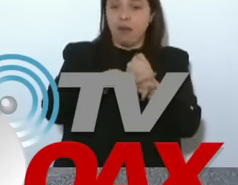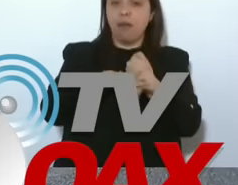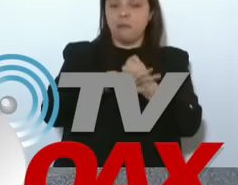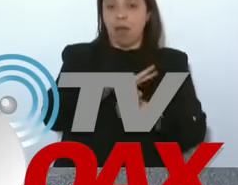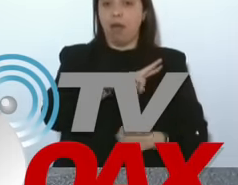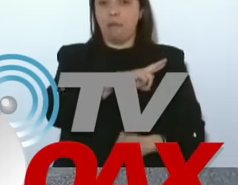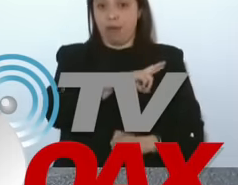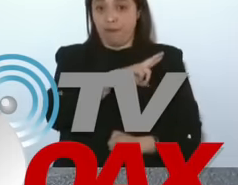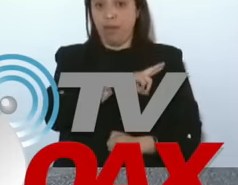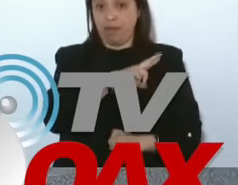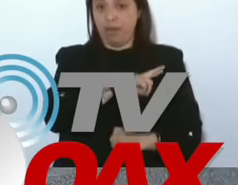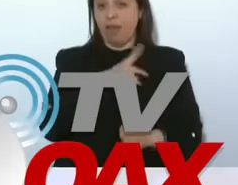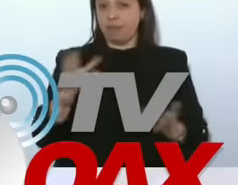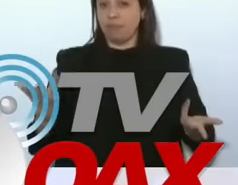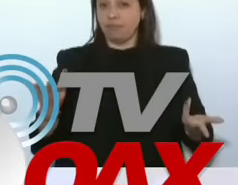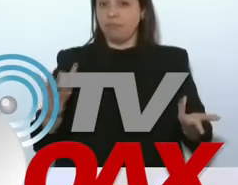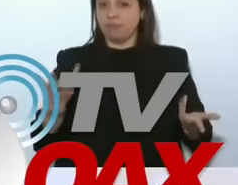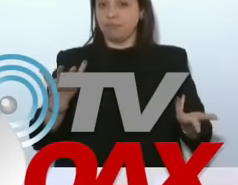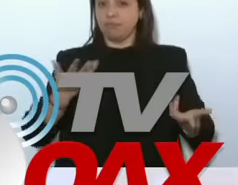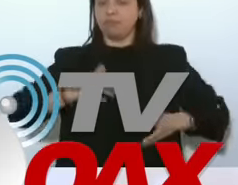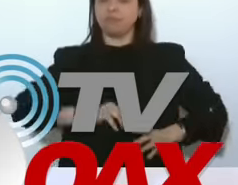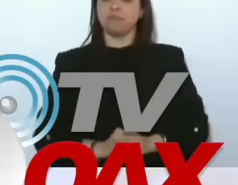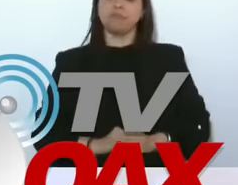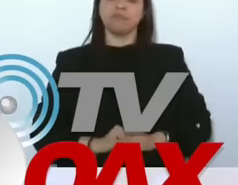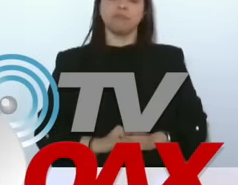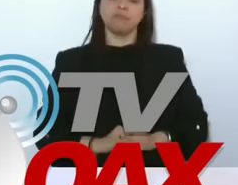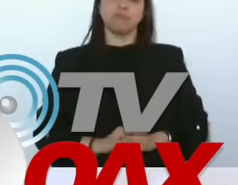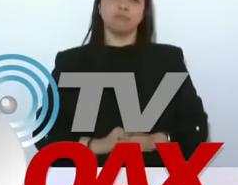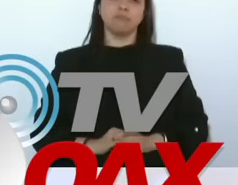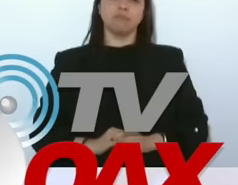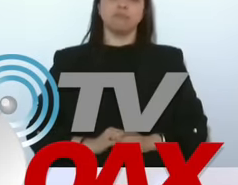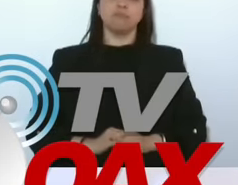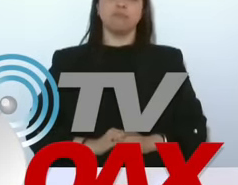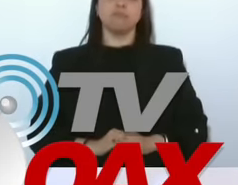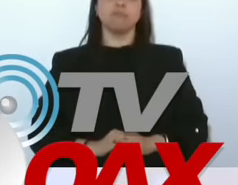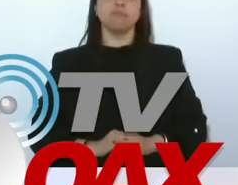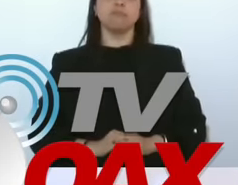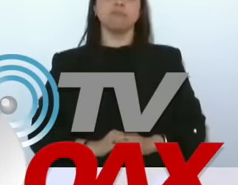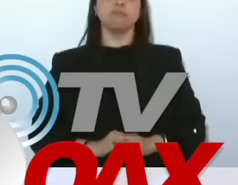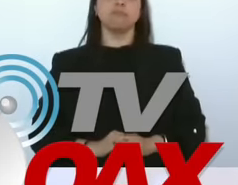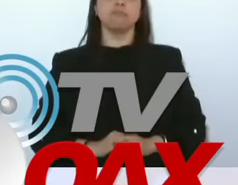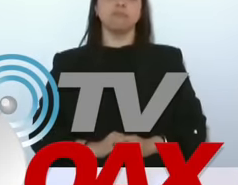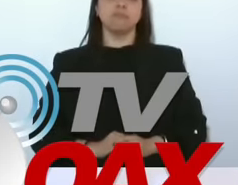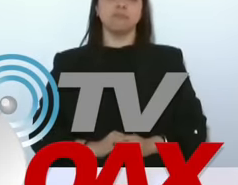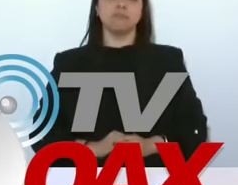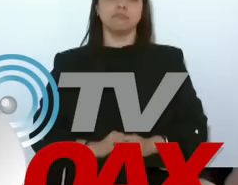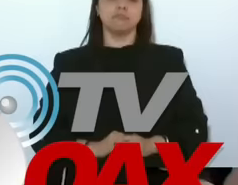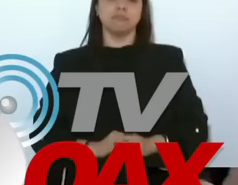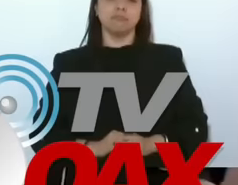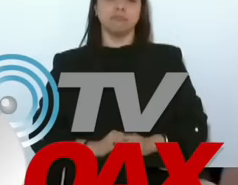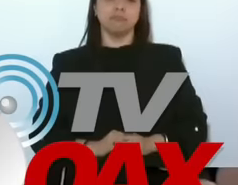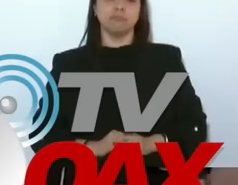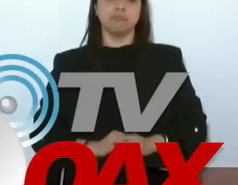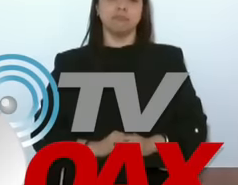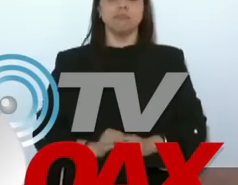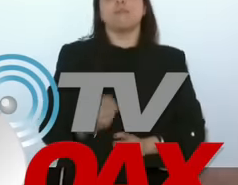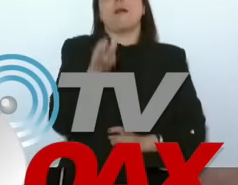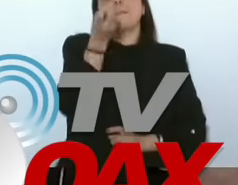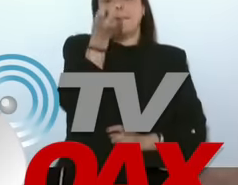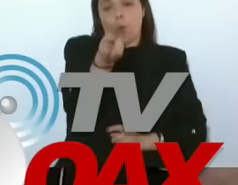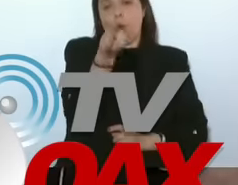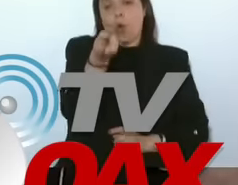Todo eso es lo que los terminó de